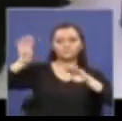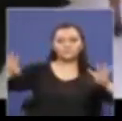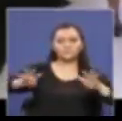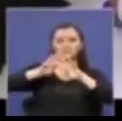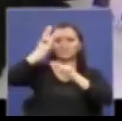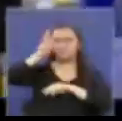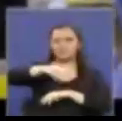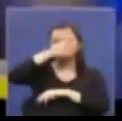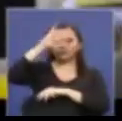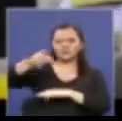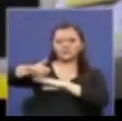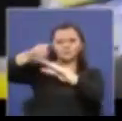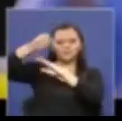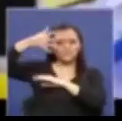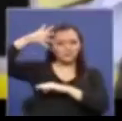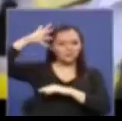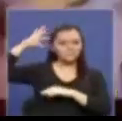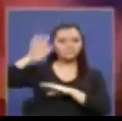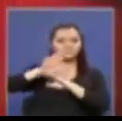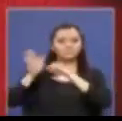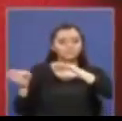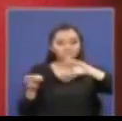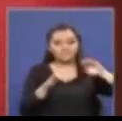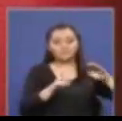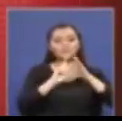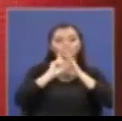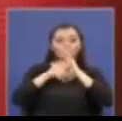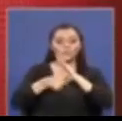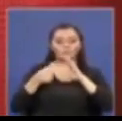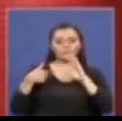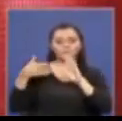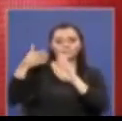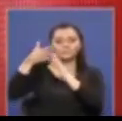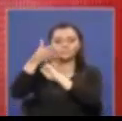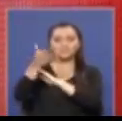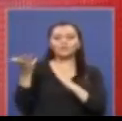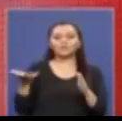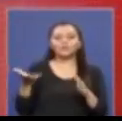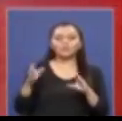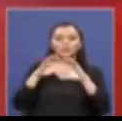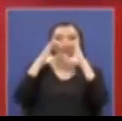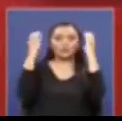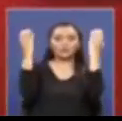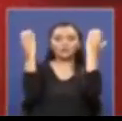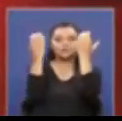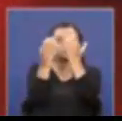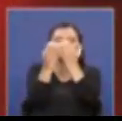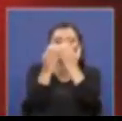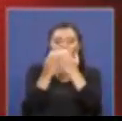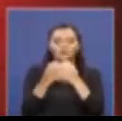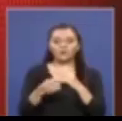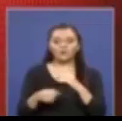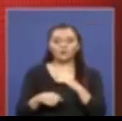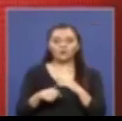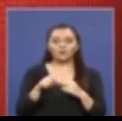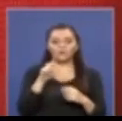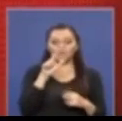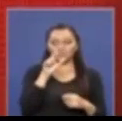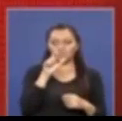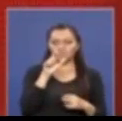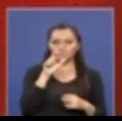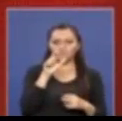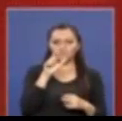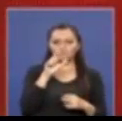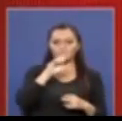Assange. ¿Ok? Y luego, pues, nos trasladamos al Coliseo Polideportivo Olímpico. Le han puesto Juan